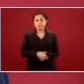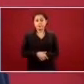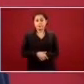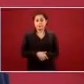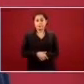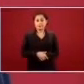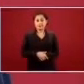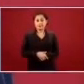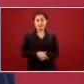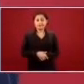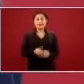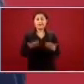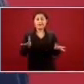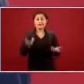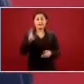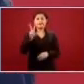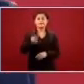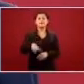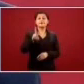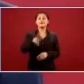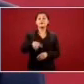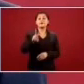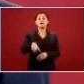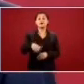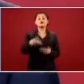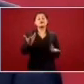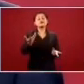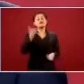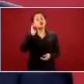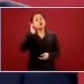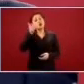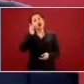Sería muy bueno que cuando menos informaran